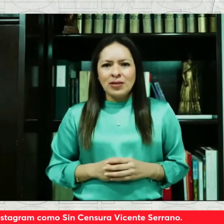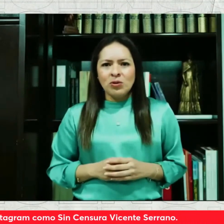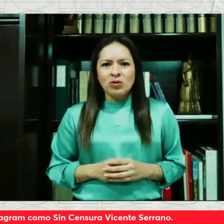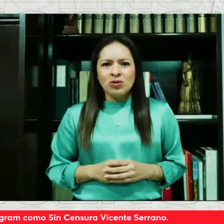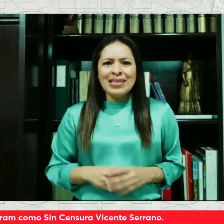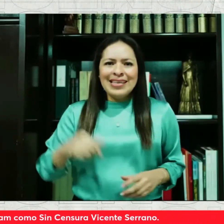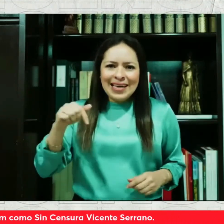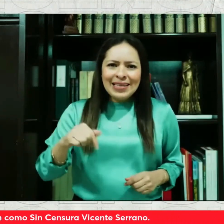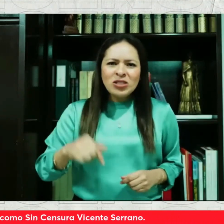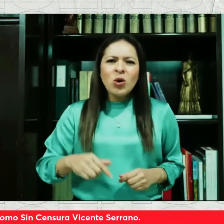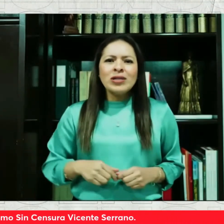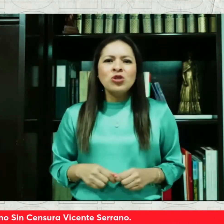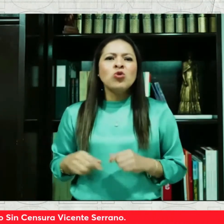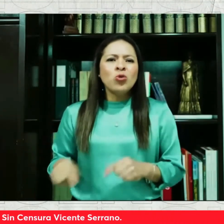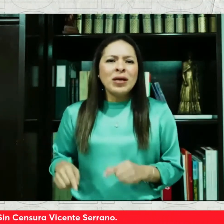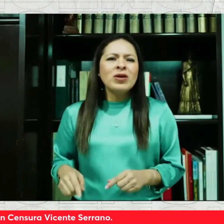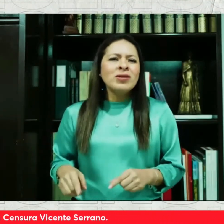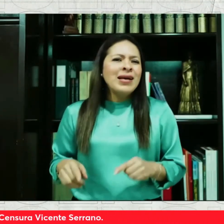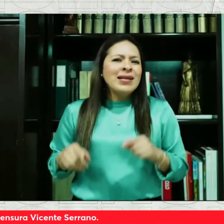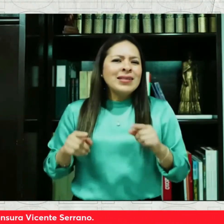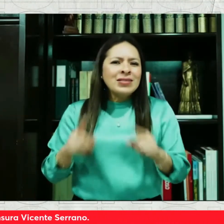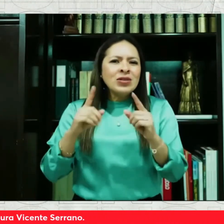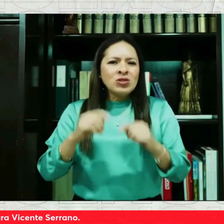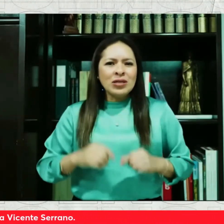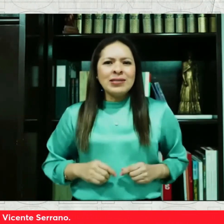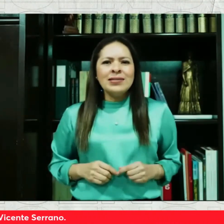400,273 votos. Y en esta ocasión tuvieron